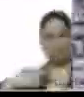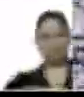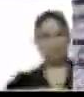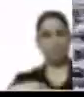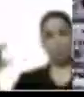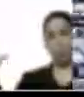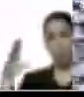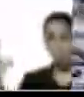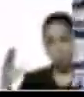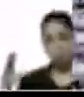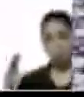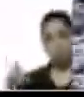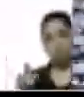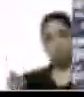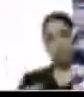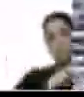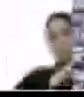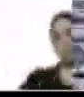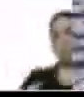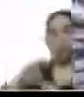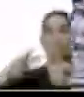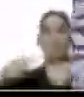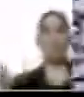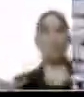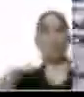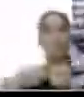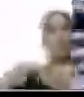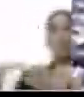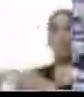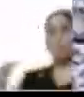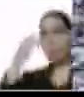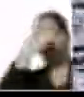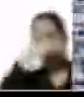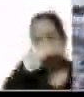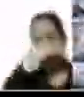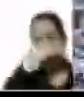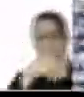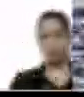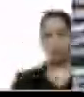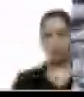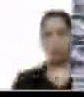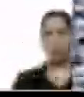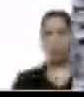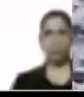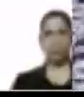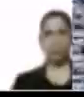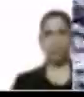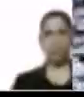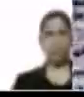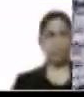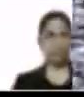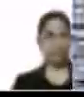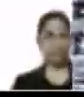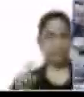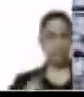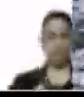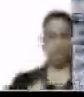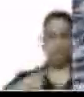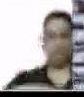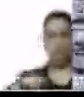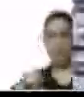anda buscando camorra, buscando razones, y la más reciente es la más ridícula de todas. Escuchen